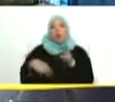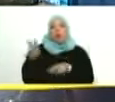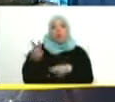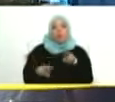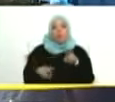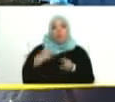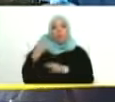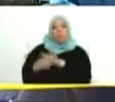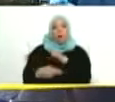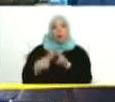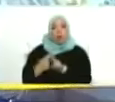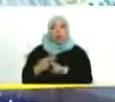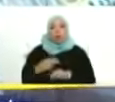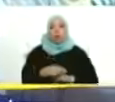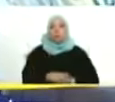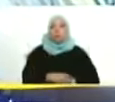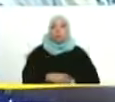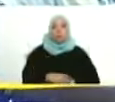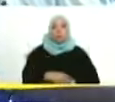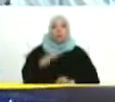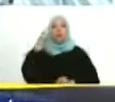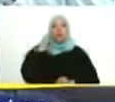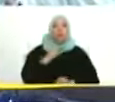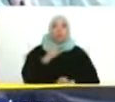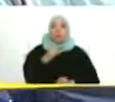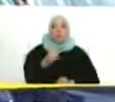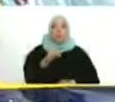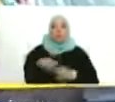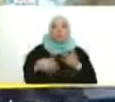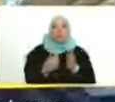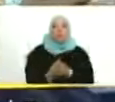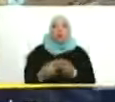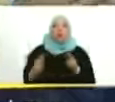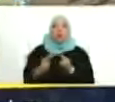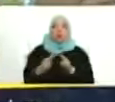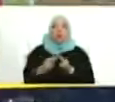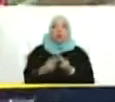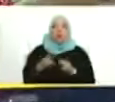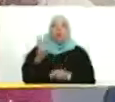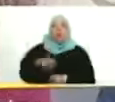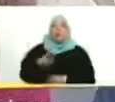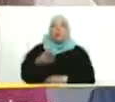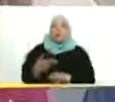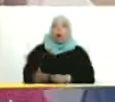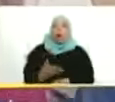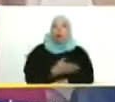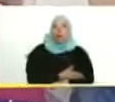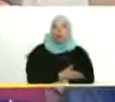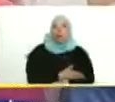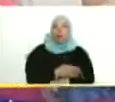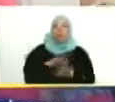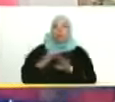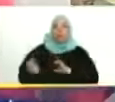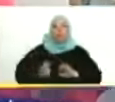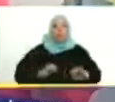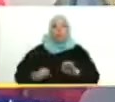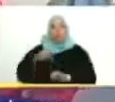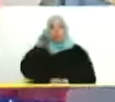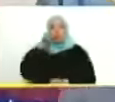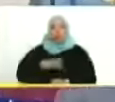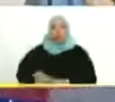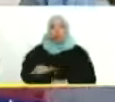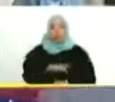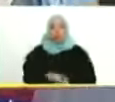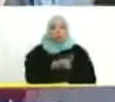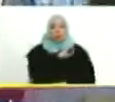de humanidad, de bolivarianismo que se haya conocido nunca antes en el movimiento popular, en